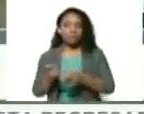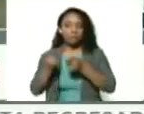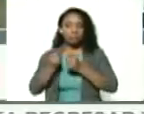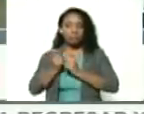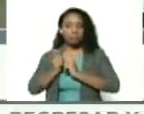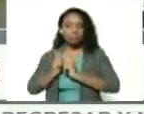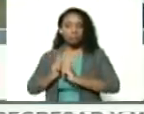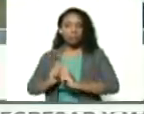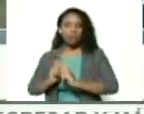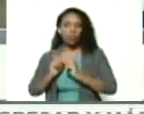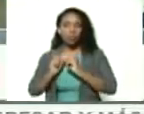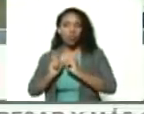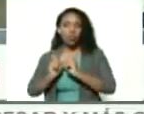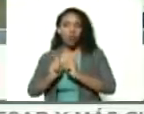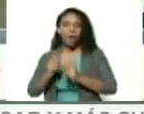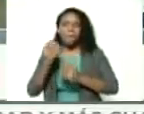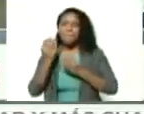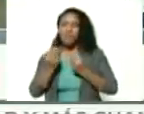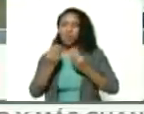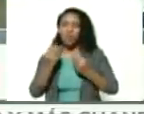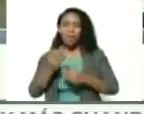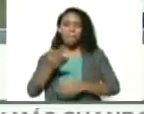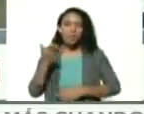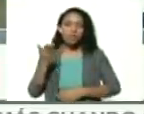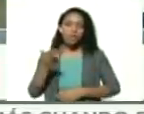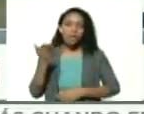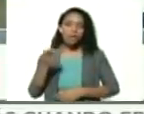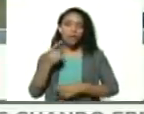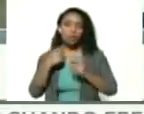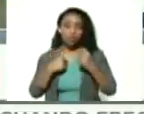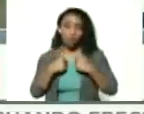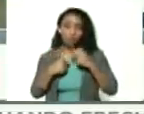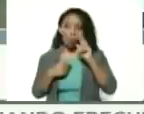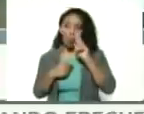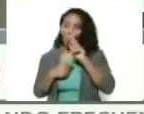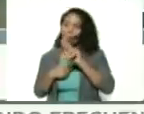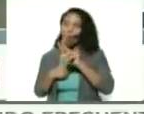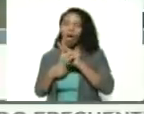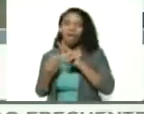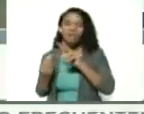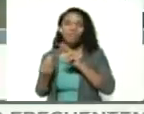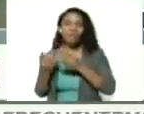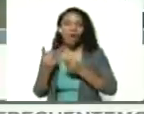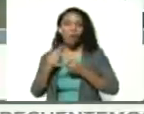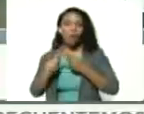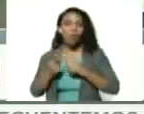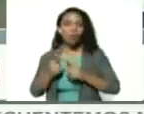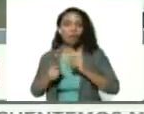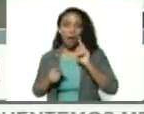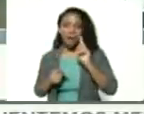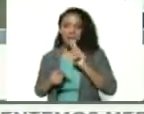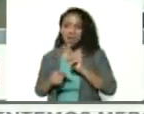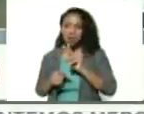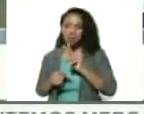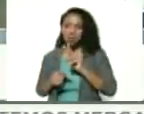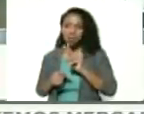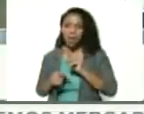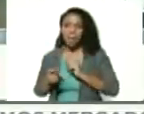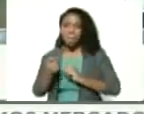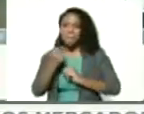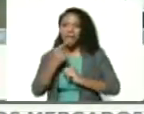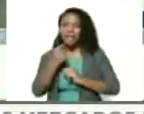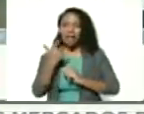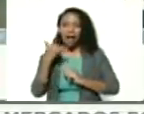Los tratamientos seguirán siendo muy importantes. Por ahí vi en tantas cosas que uno ve, una pastilla que